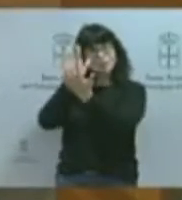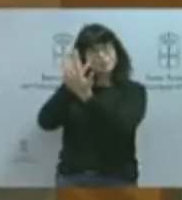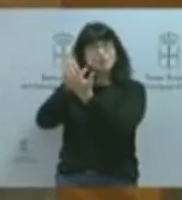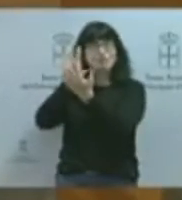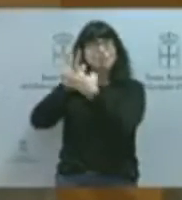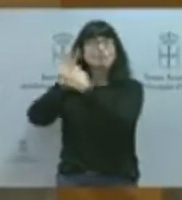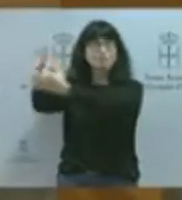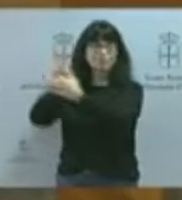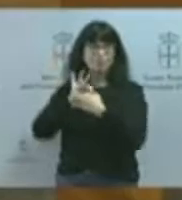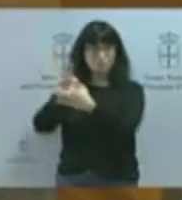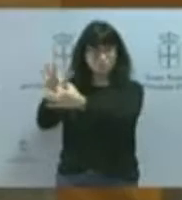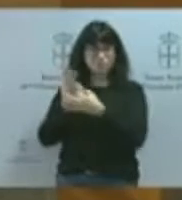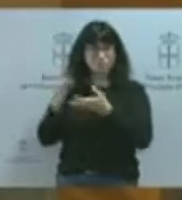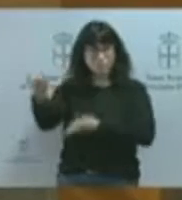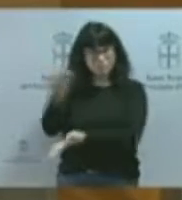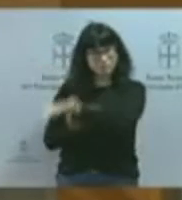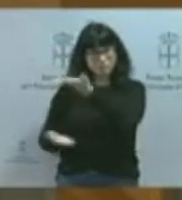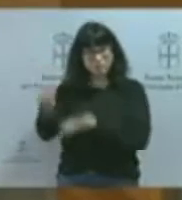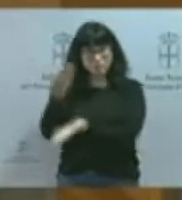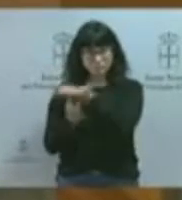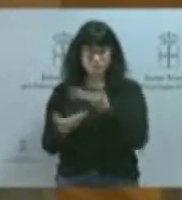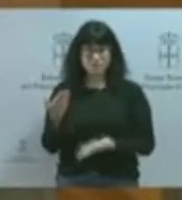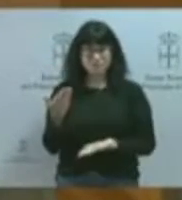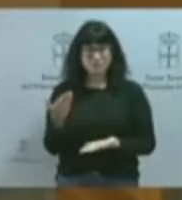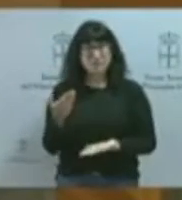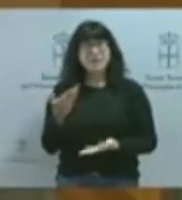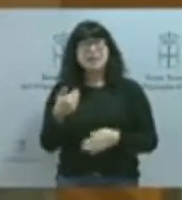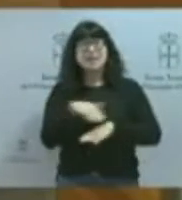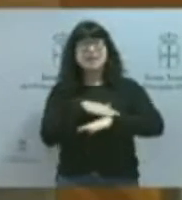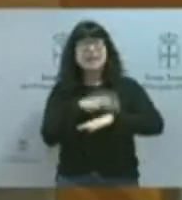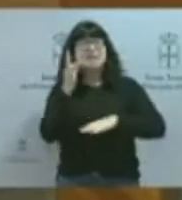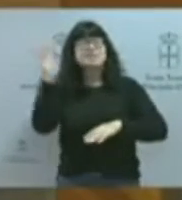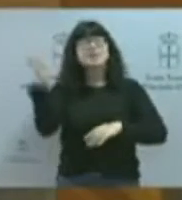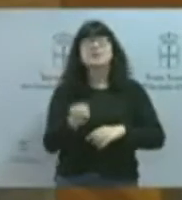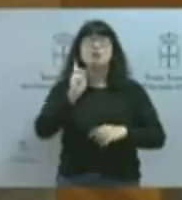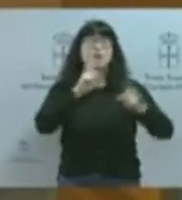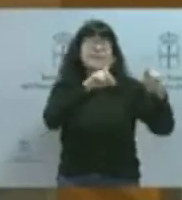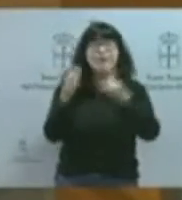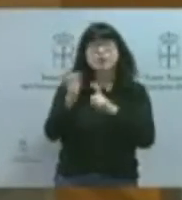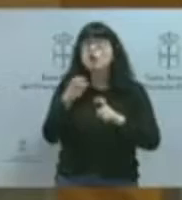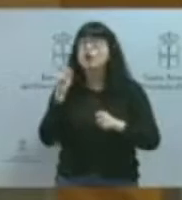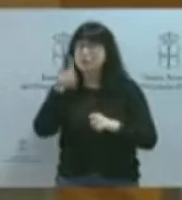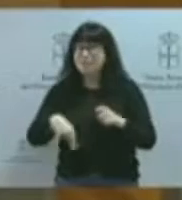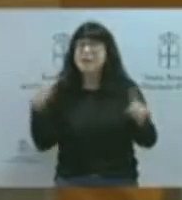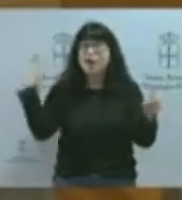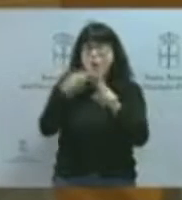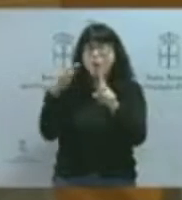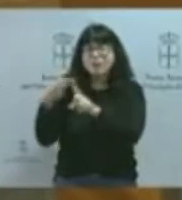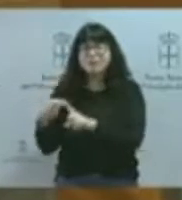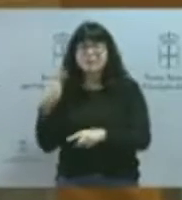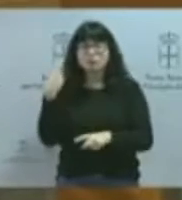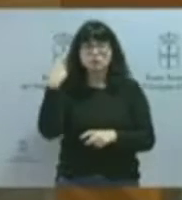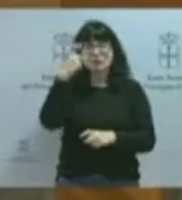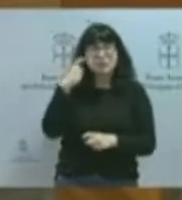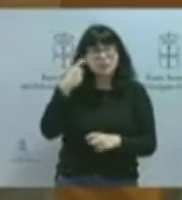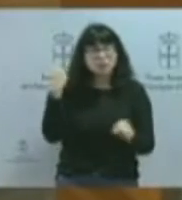a hacerse fotos, sino a tomar objetivos, saber nuestras exigencias, aplicarlo y transformarlos en hechos, como antes me refería a la